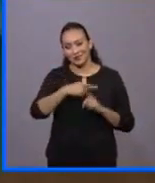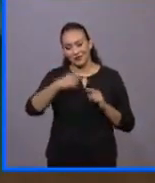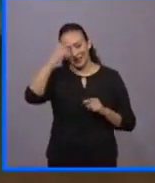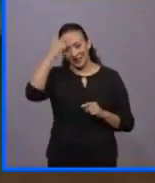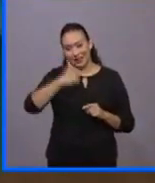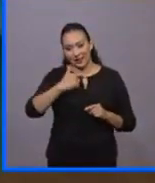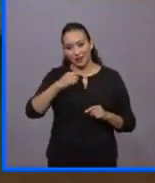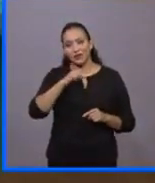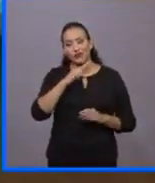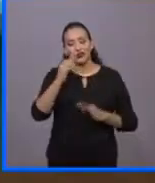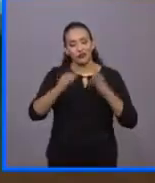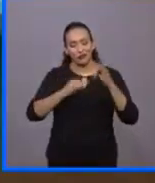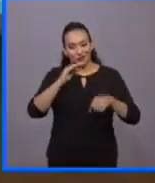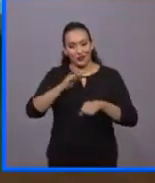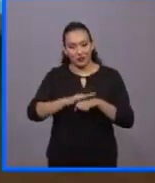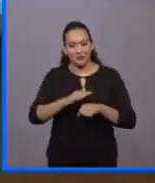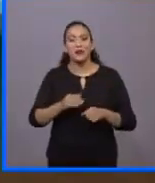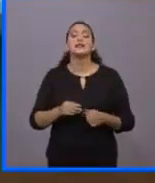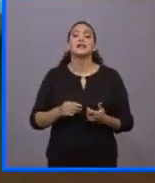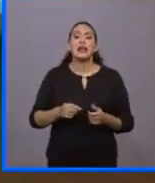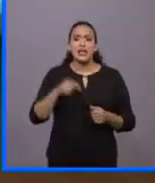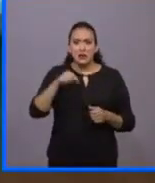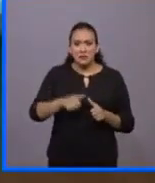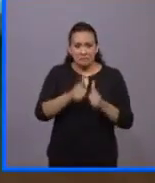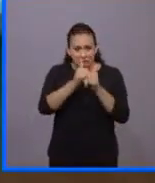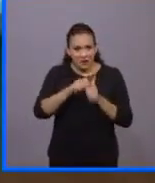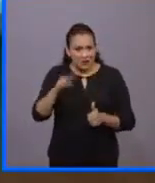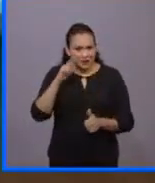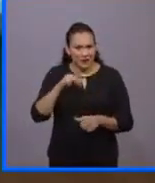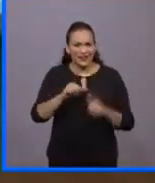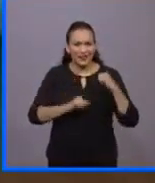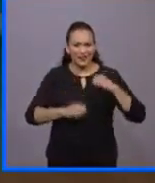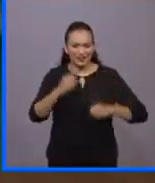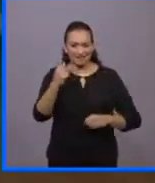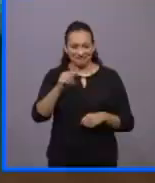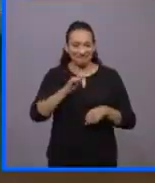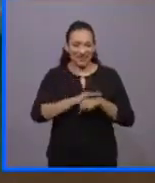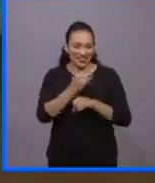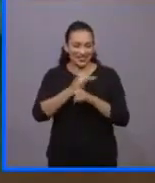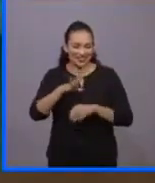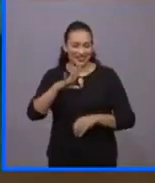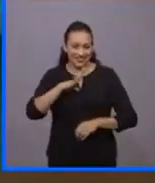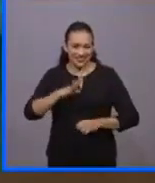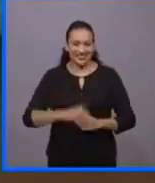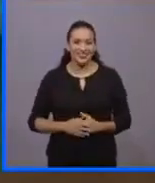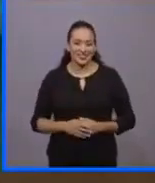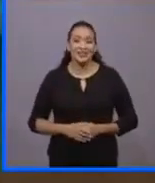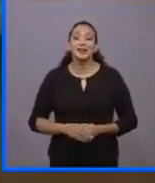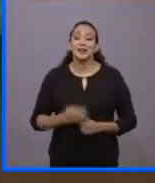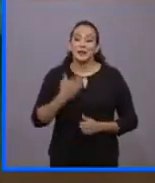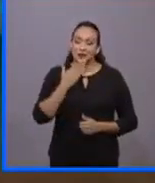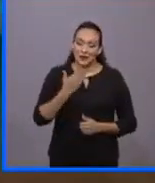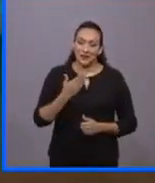del Poder Judicial de la Federación y a las 20:30 horas tenemos una cita en el noticiario